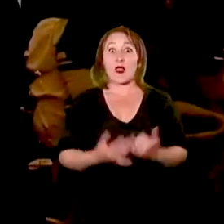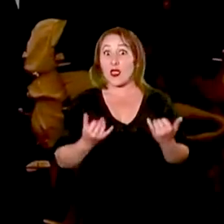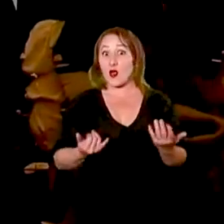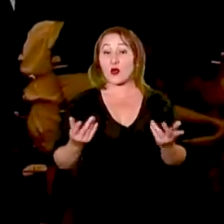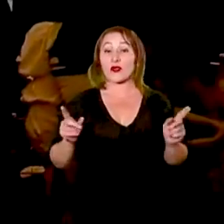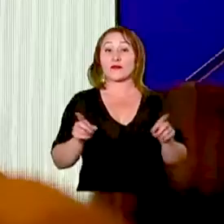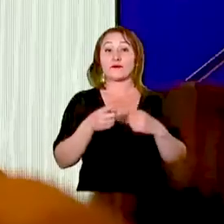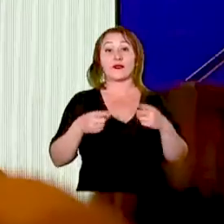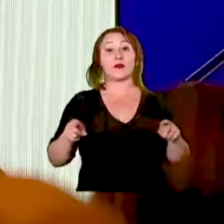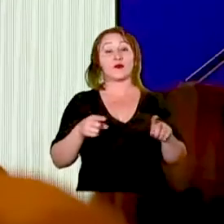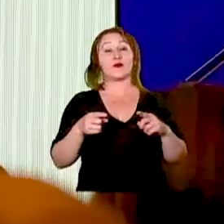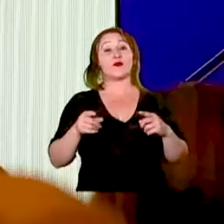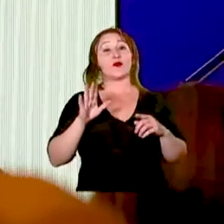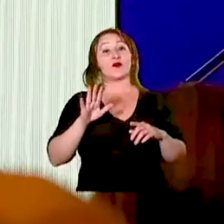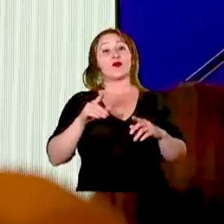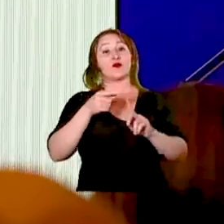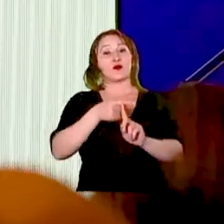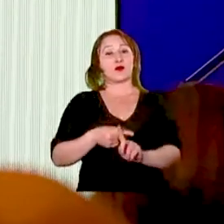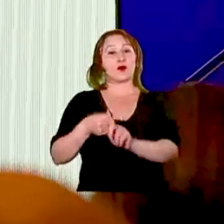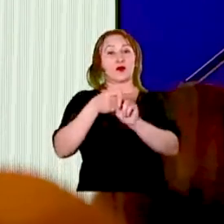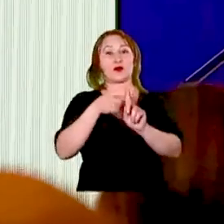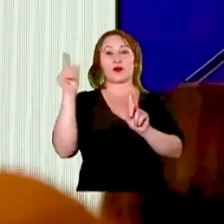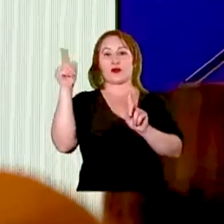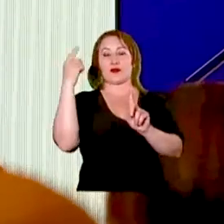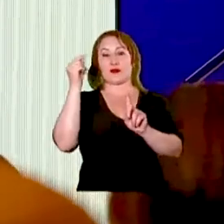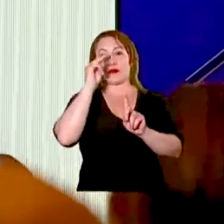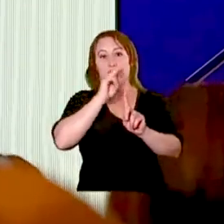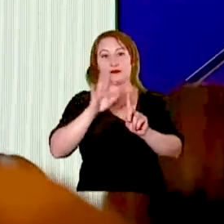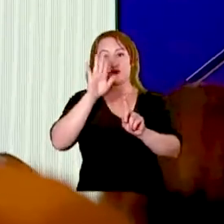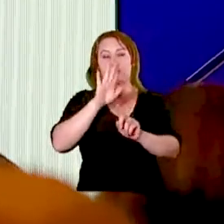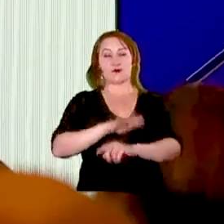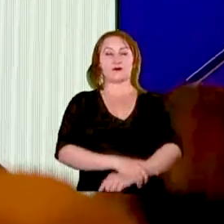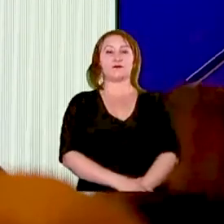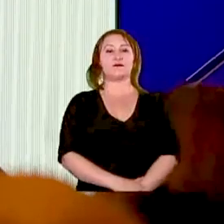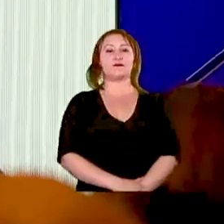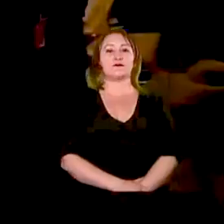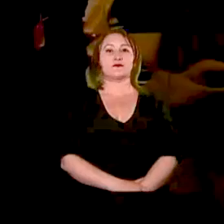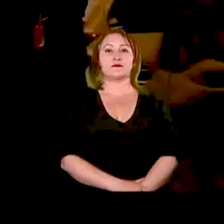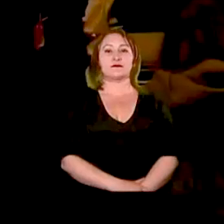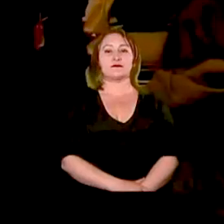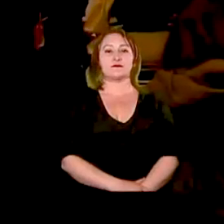Seguidamente entonaremos el himno de la Procuraduría General de la Nación.